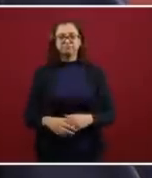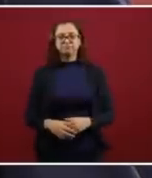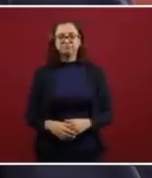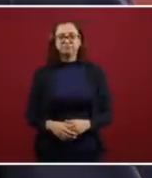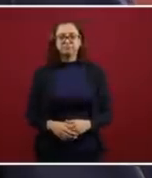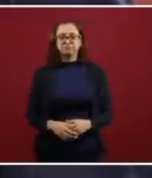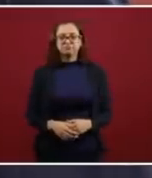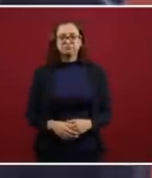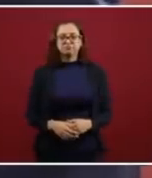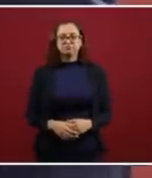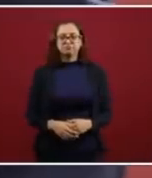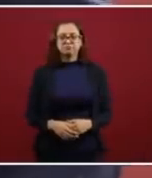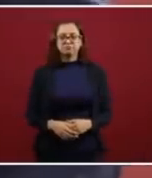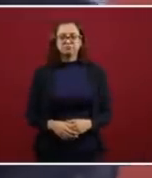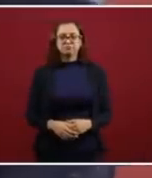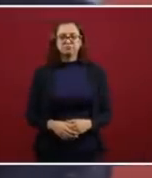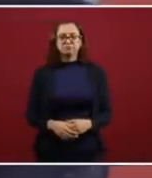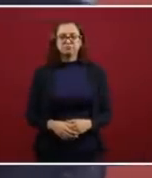Yo